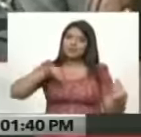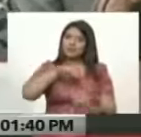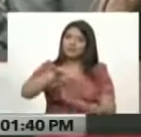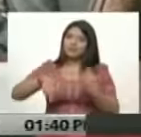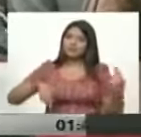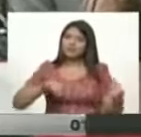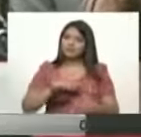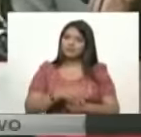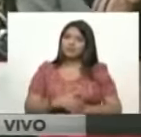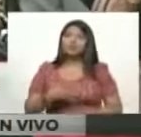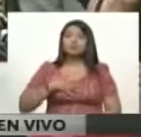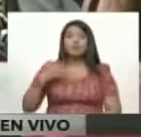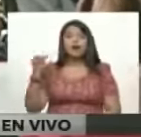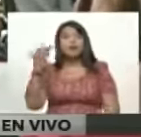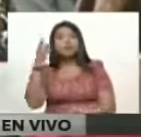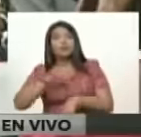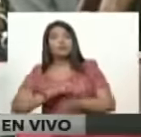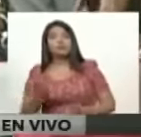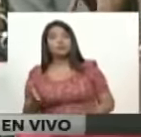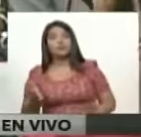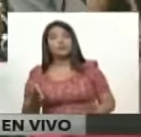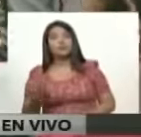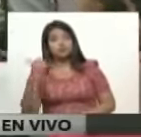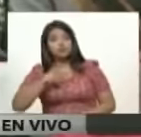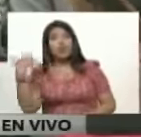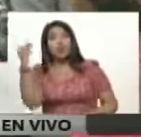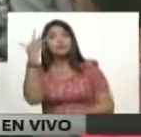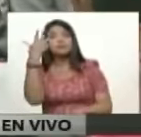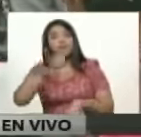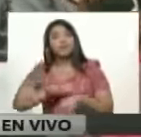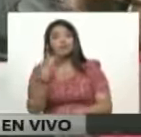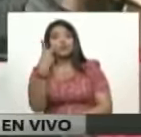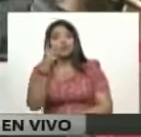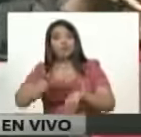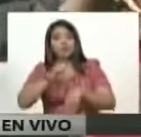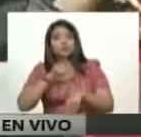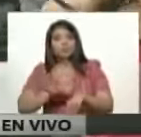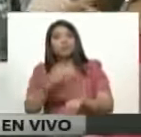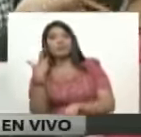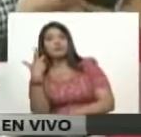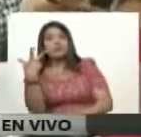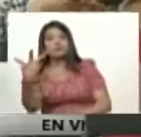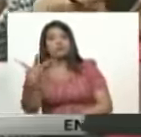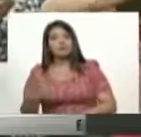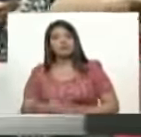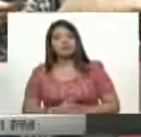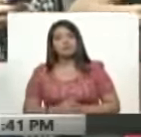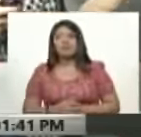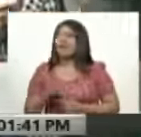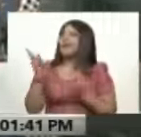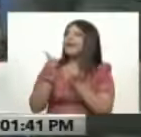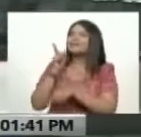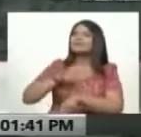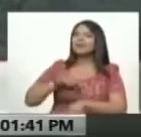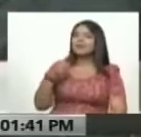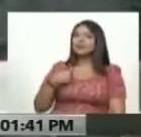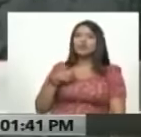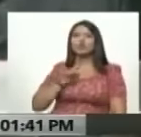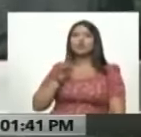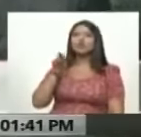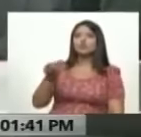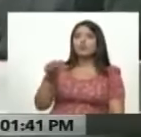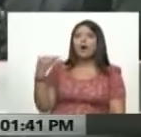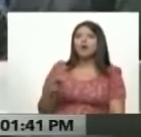tengo 5 minutos para postular. Son 5 minutos y llevo 2, me quedan 3. El tiempo lo llevo yo, no lo lleva usted. Le